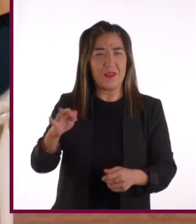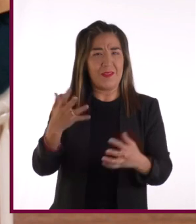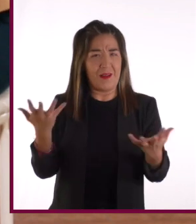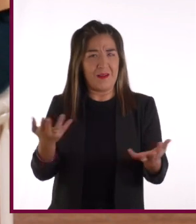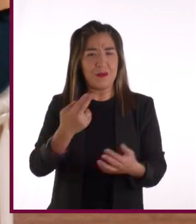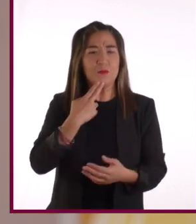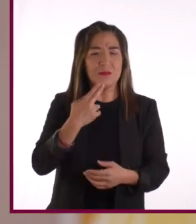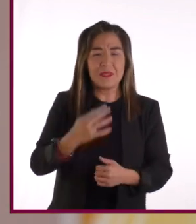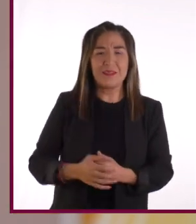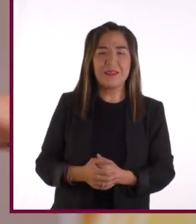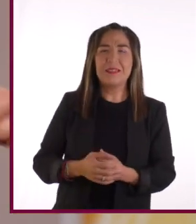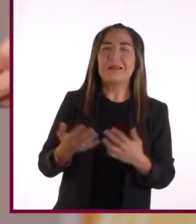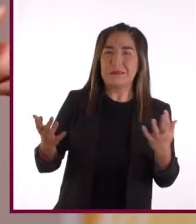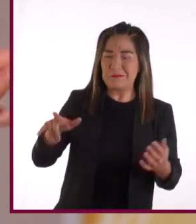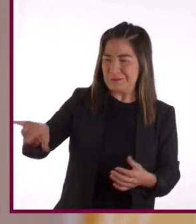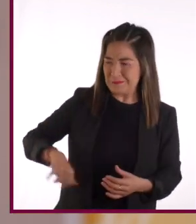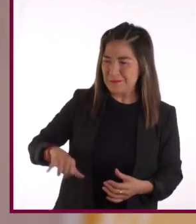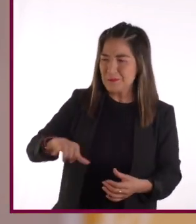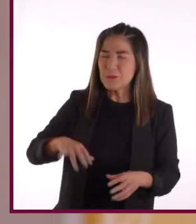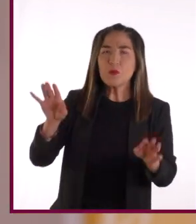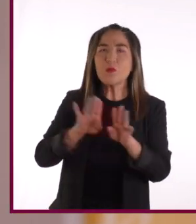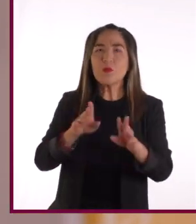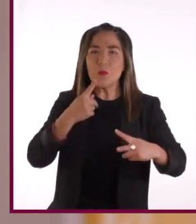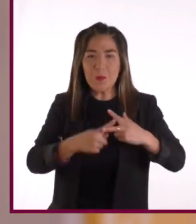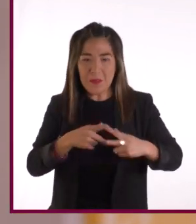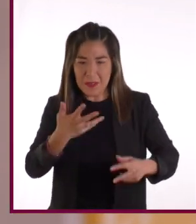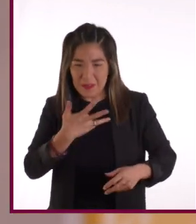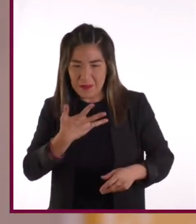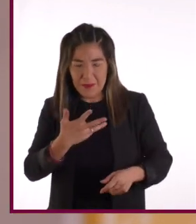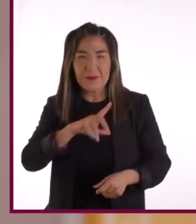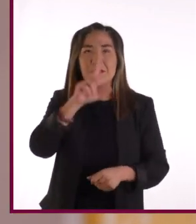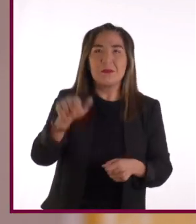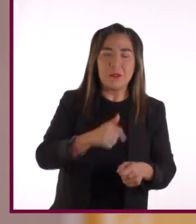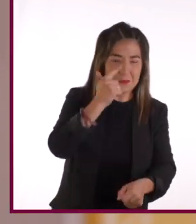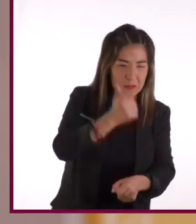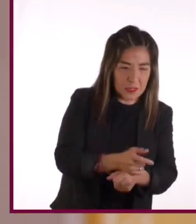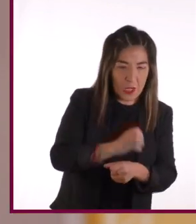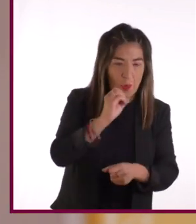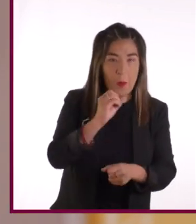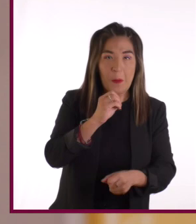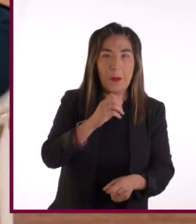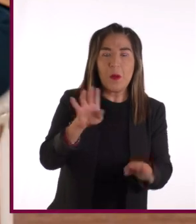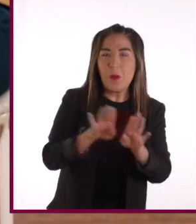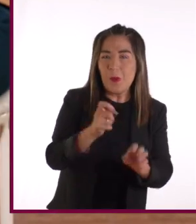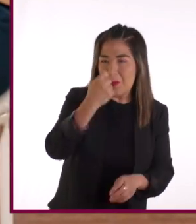es como si me preguntaras si las matemáticas se descubren y luego se aprenden o que se inventan.